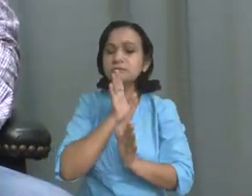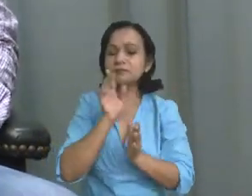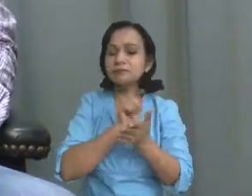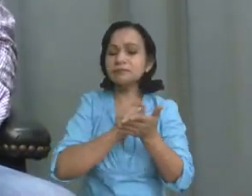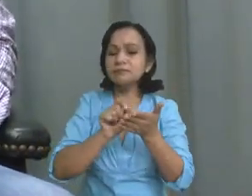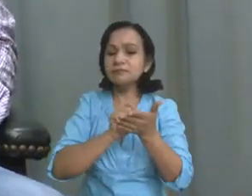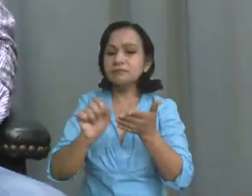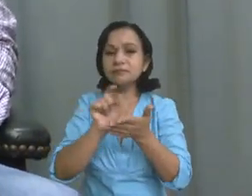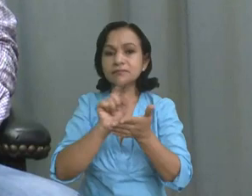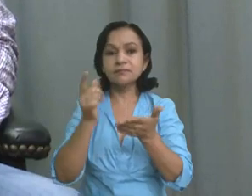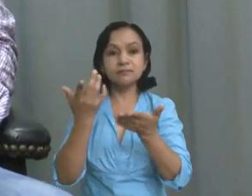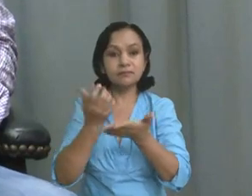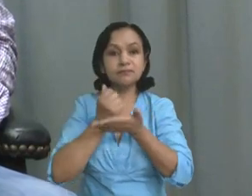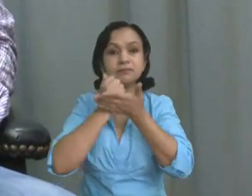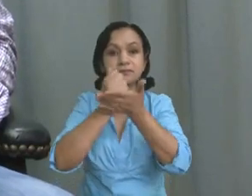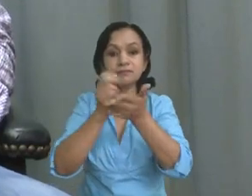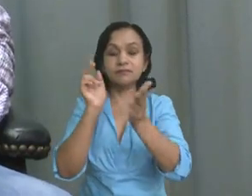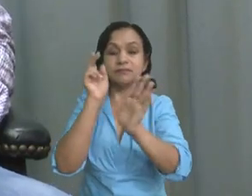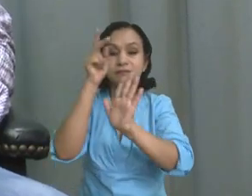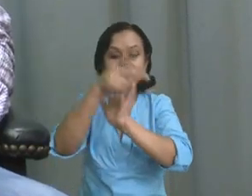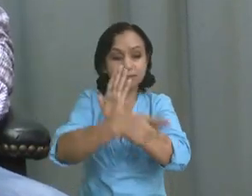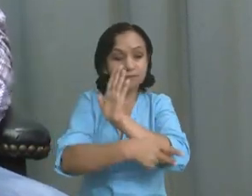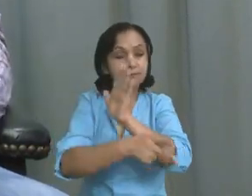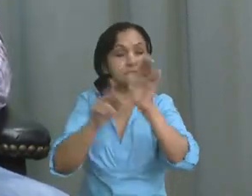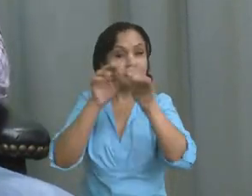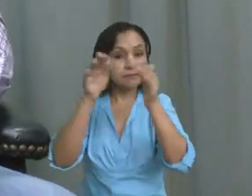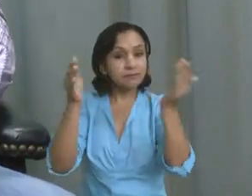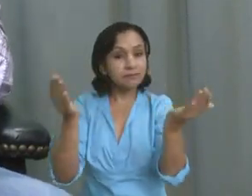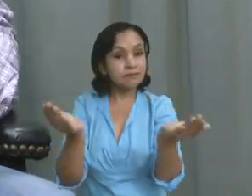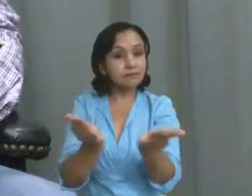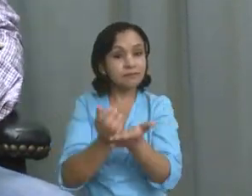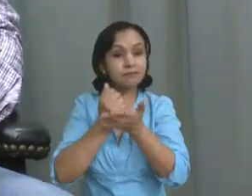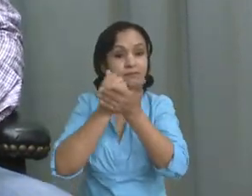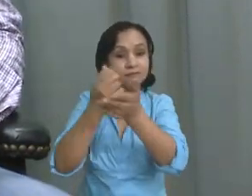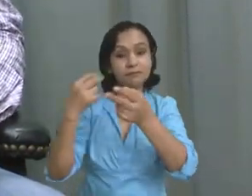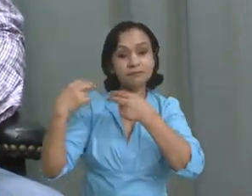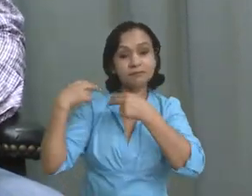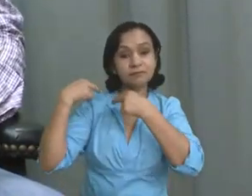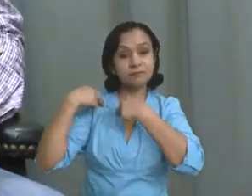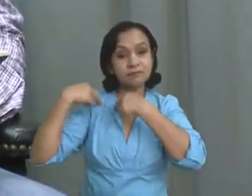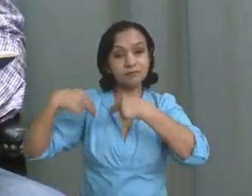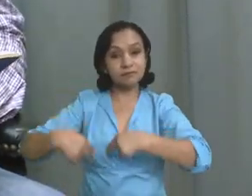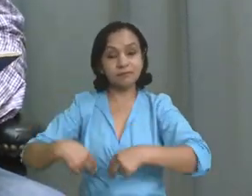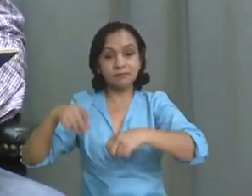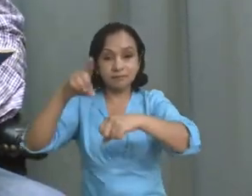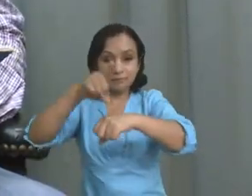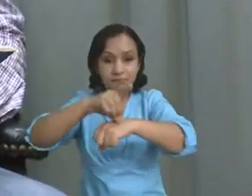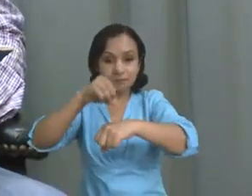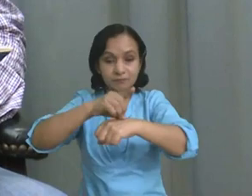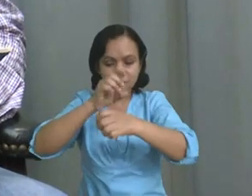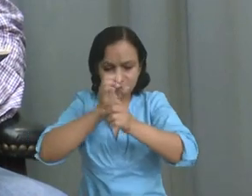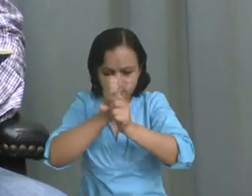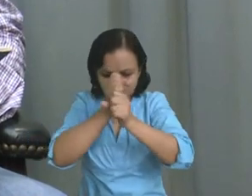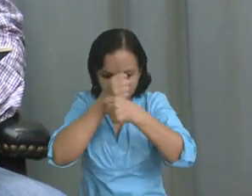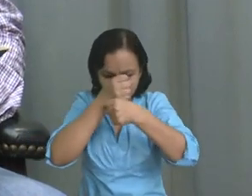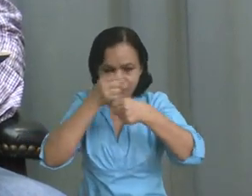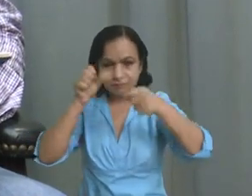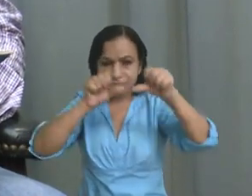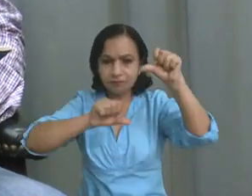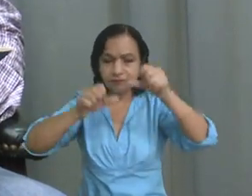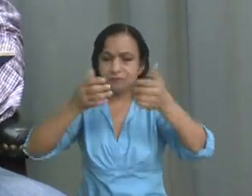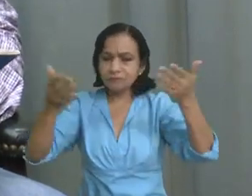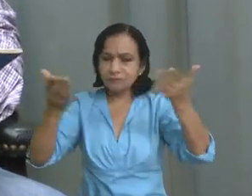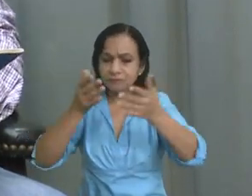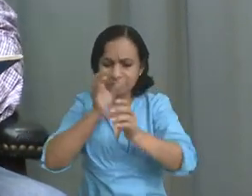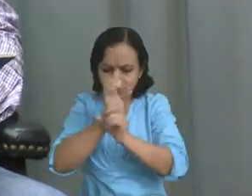escrito solidarizándose con los países, también ayuda humana, médica, tecnológica presente en toda esta realidad. ¿Cómo entendemos